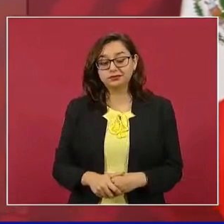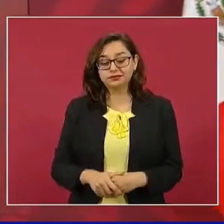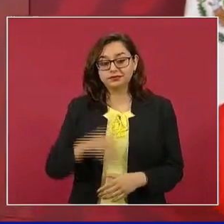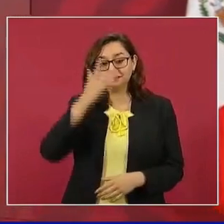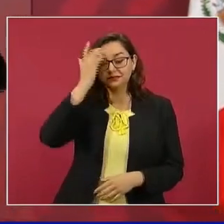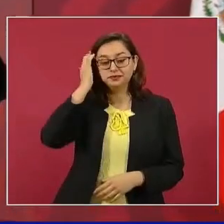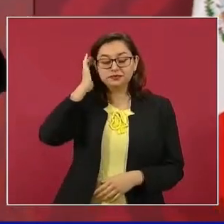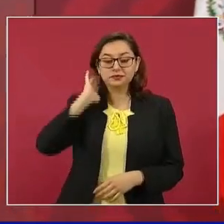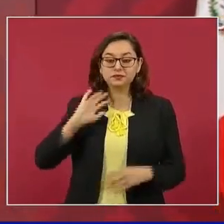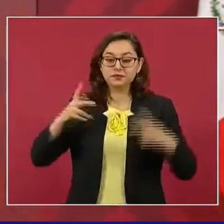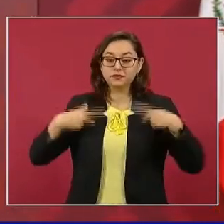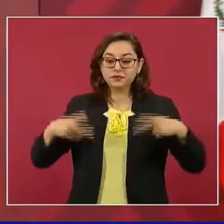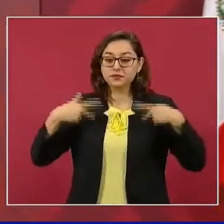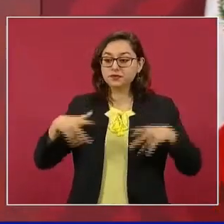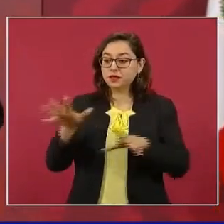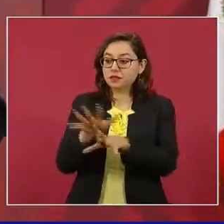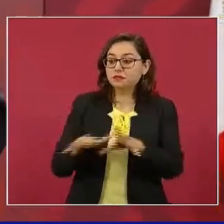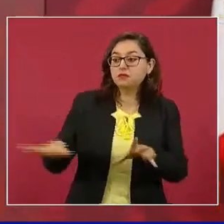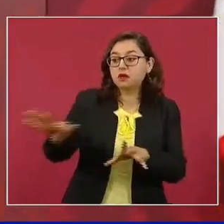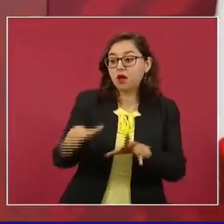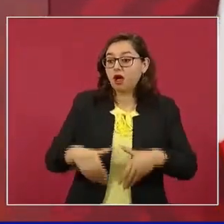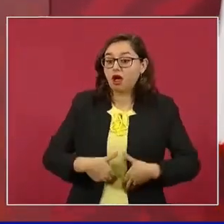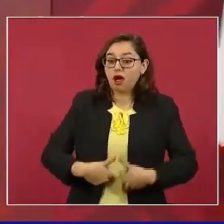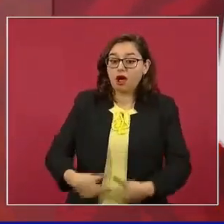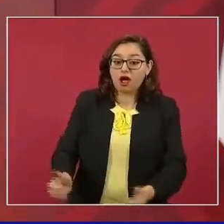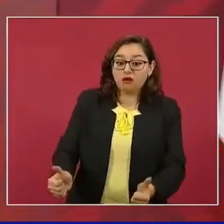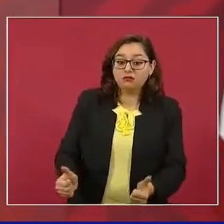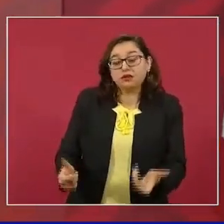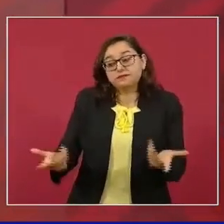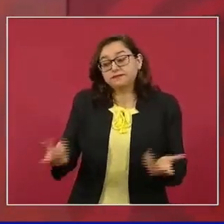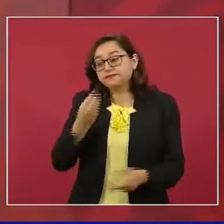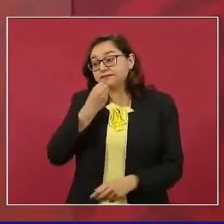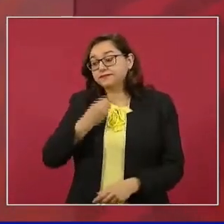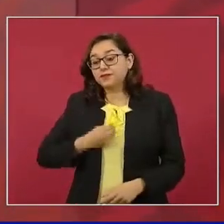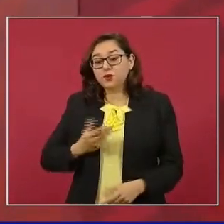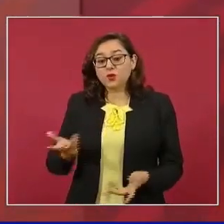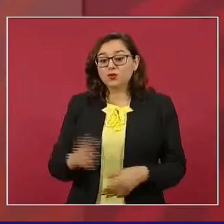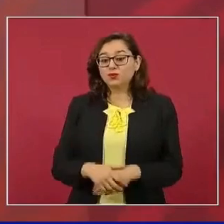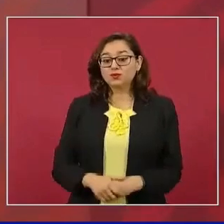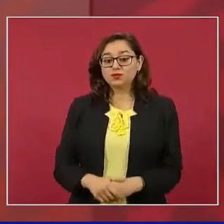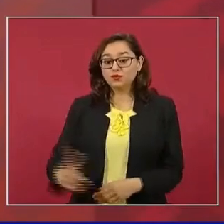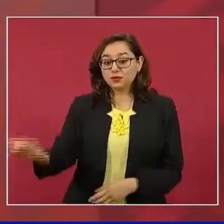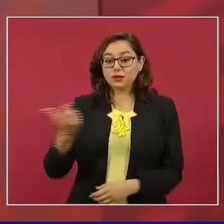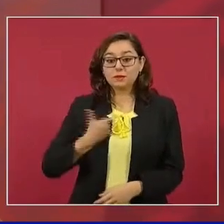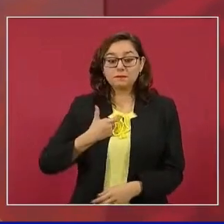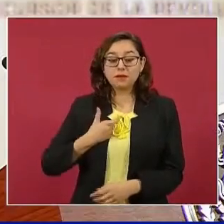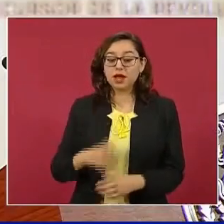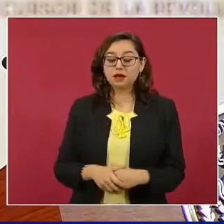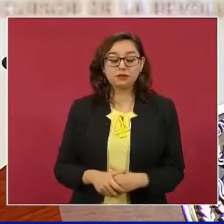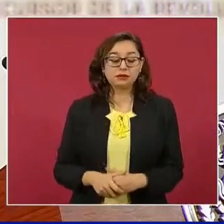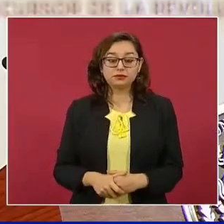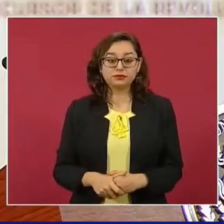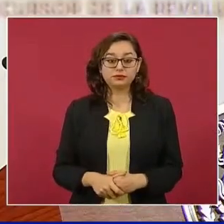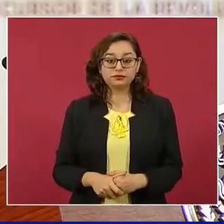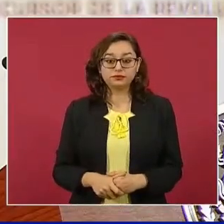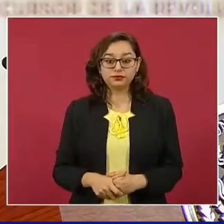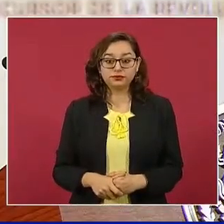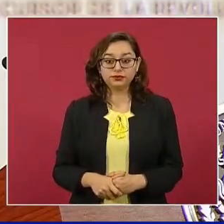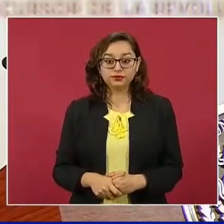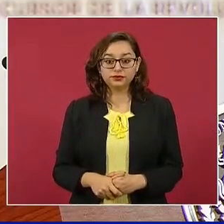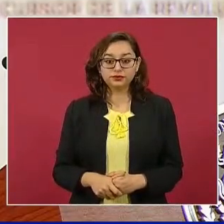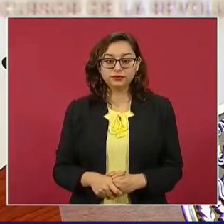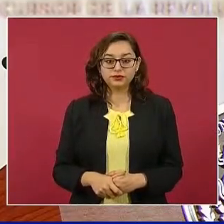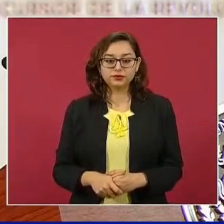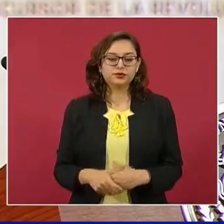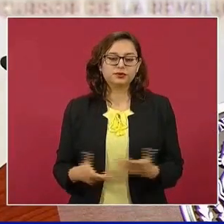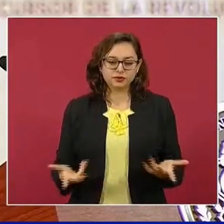y que el gobierno de Argentina les acepte. Pues son